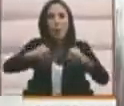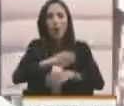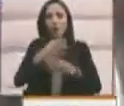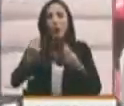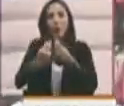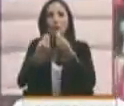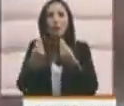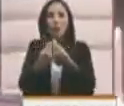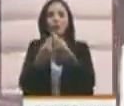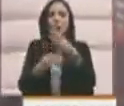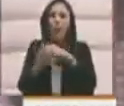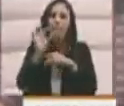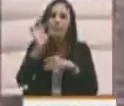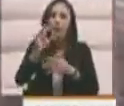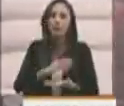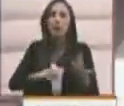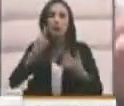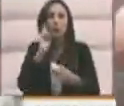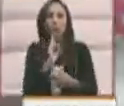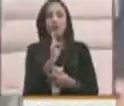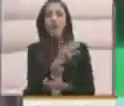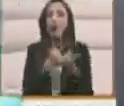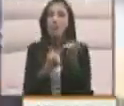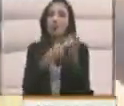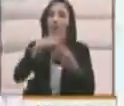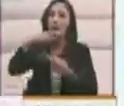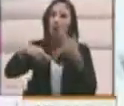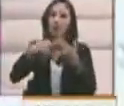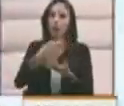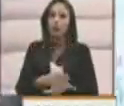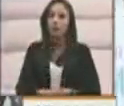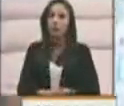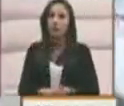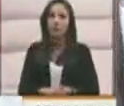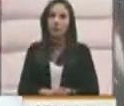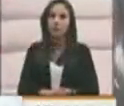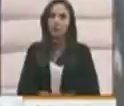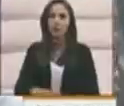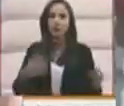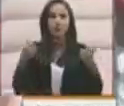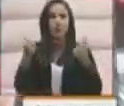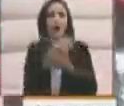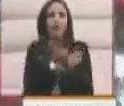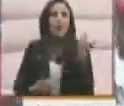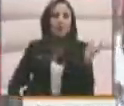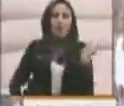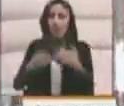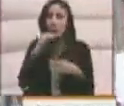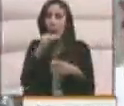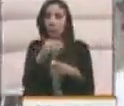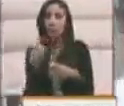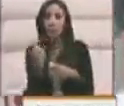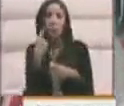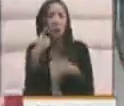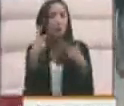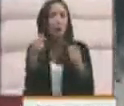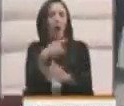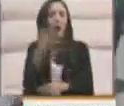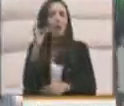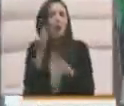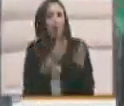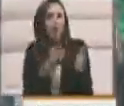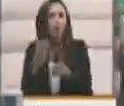la patria de Simón Bolívar y el proceso revolucionario se mantenga en Venezuela. Presidente, no estás solo, aquí estamos las mujeres organizadas